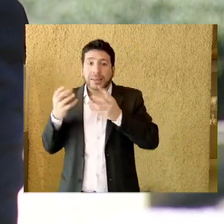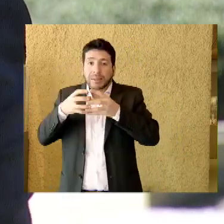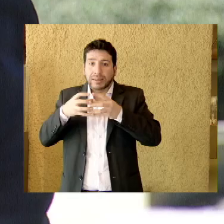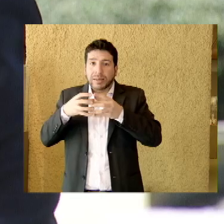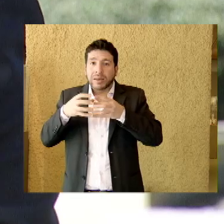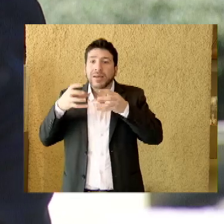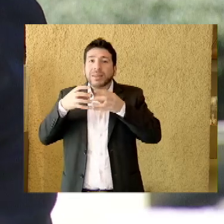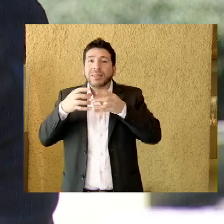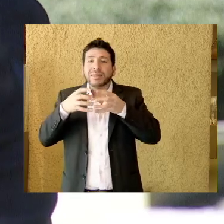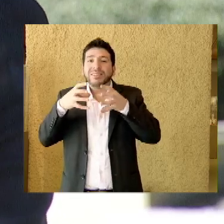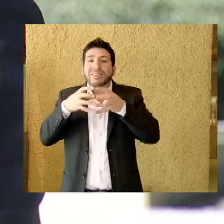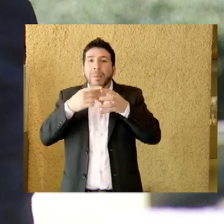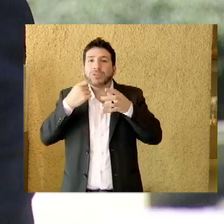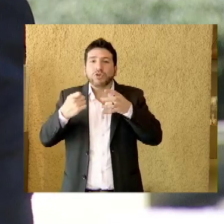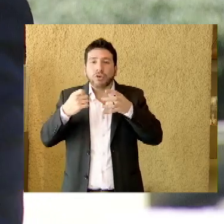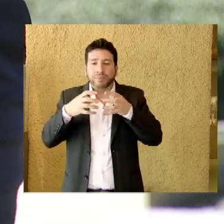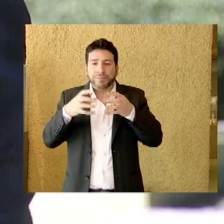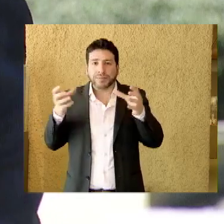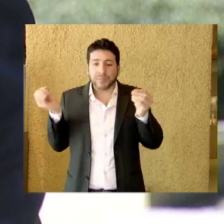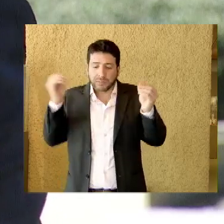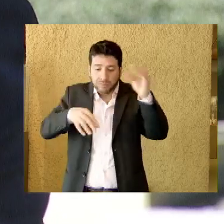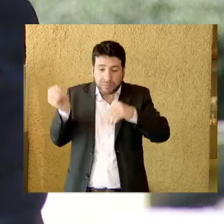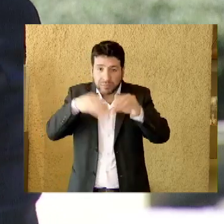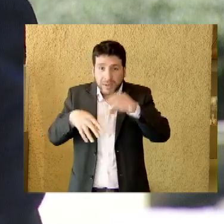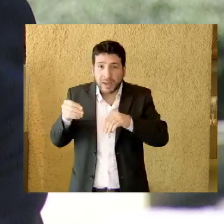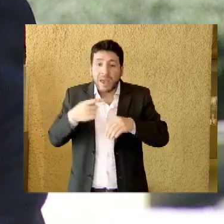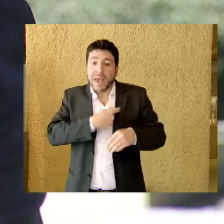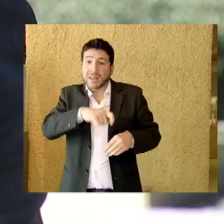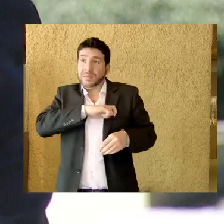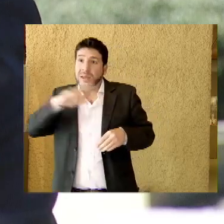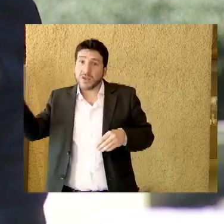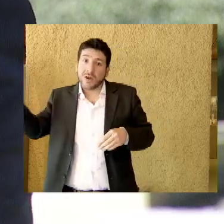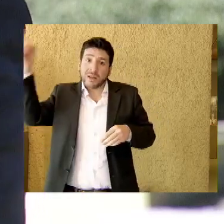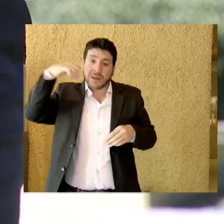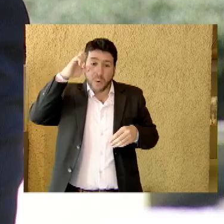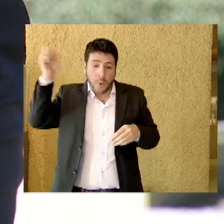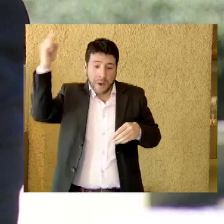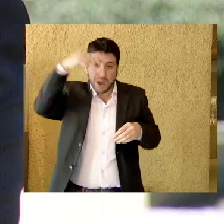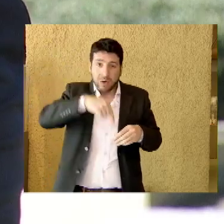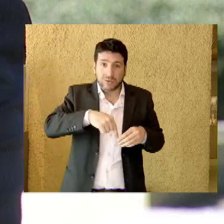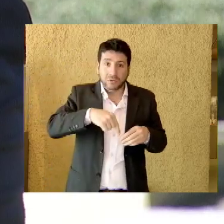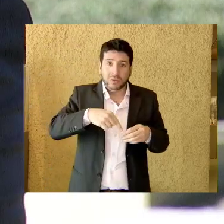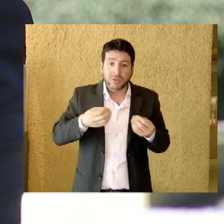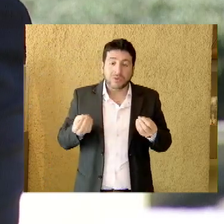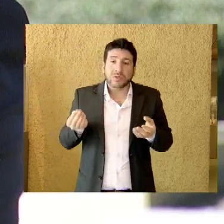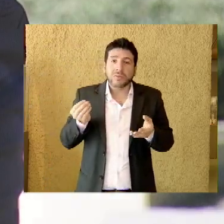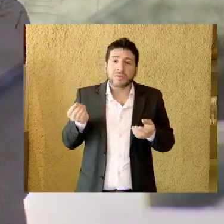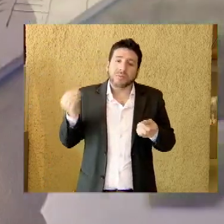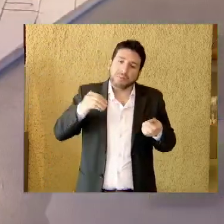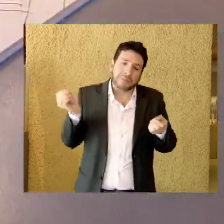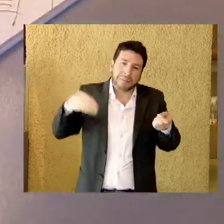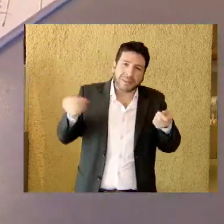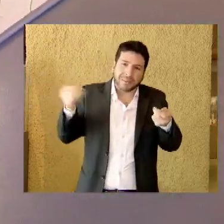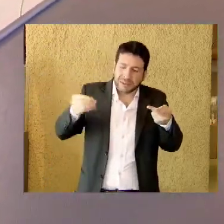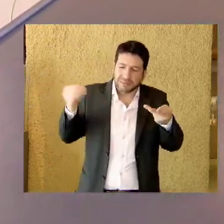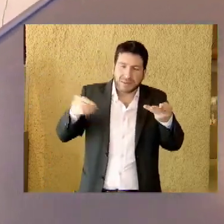zapallo. Particularmente a la llegada de los españoles y de los europeos, se le fueron incorporando otros elementos como fue el trigo,